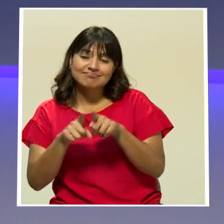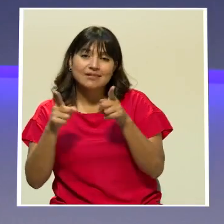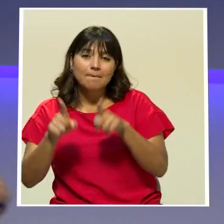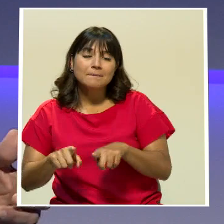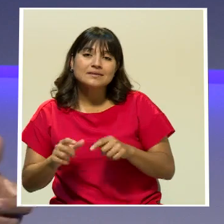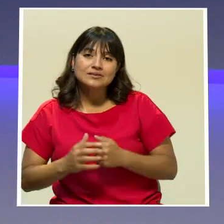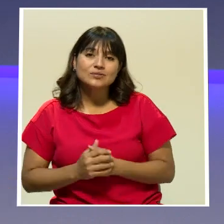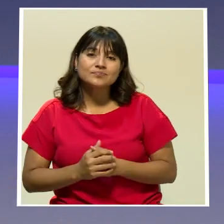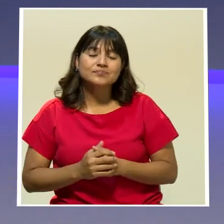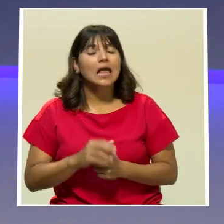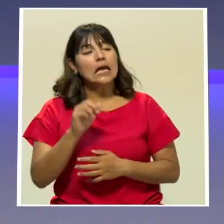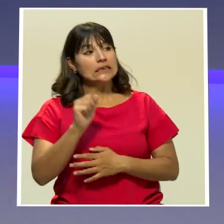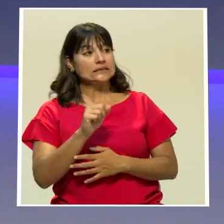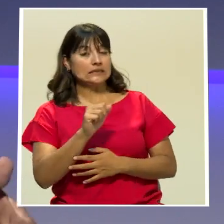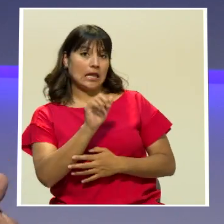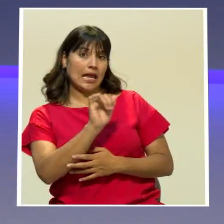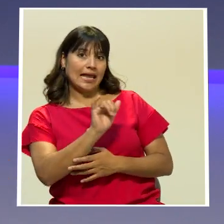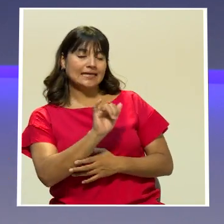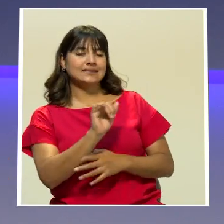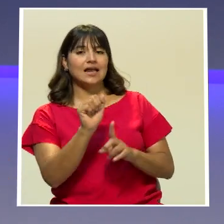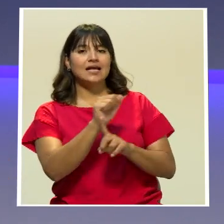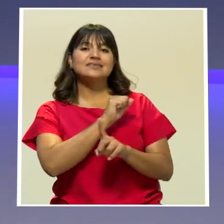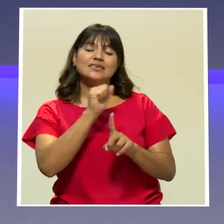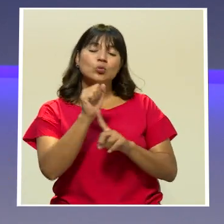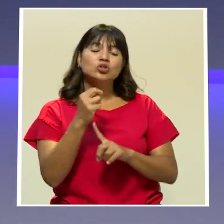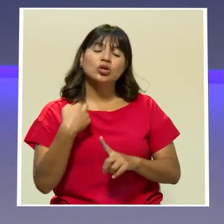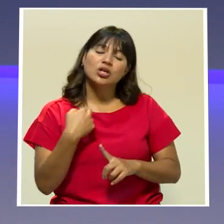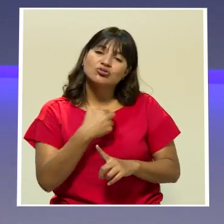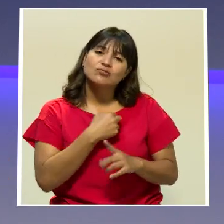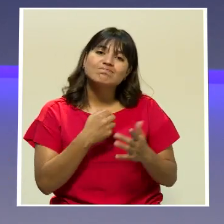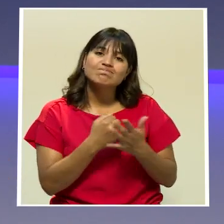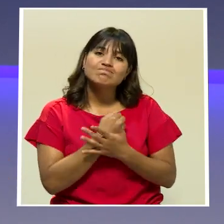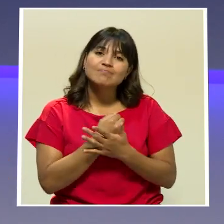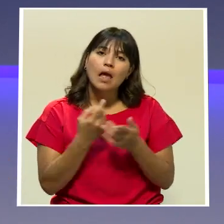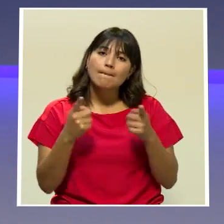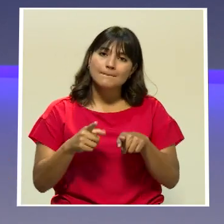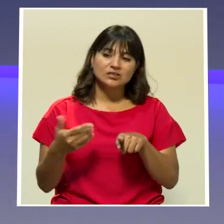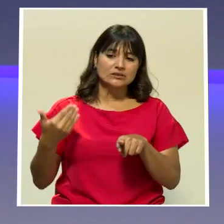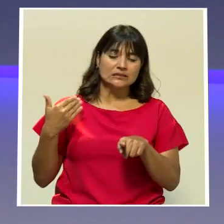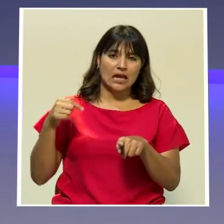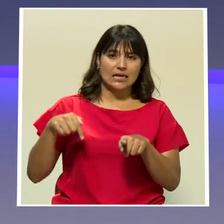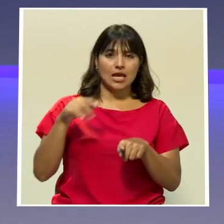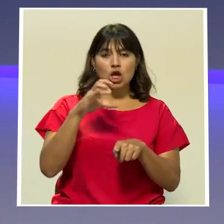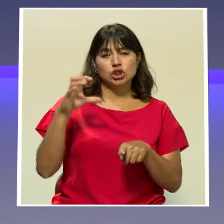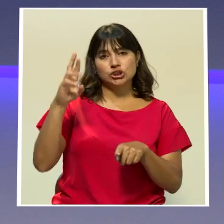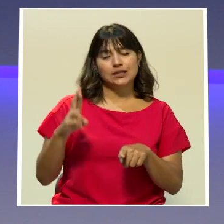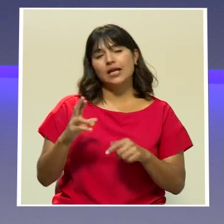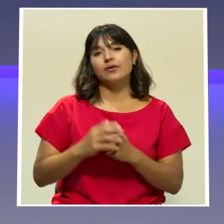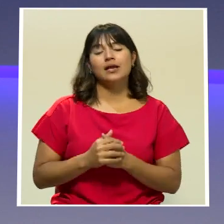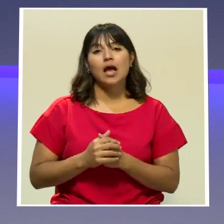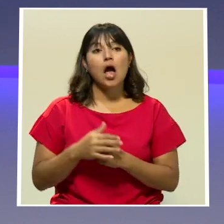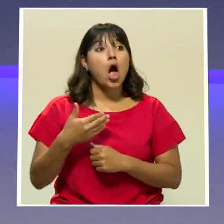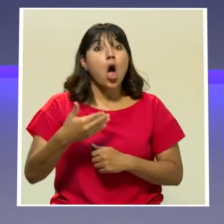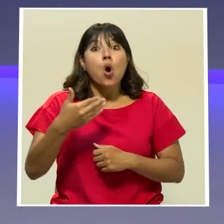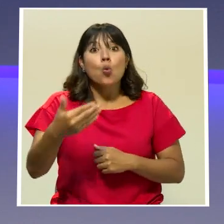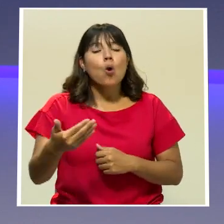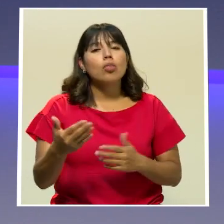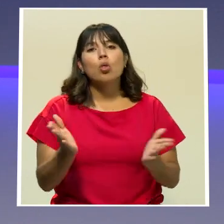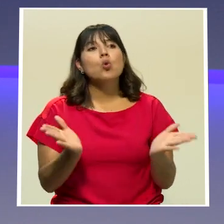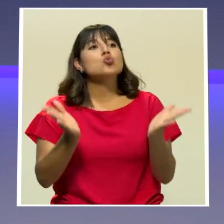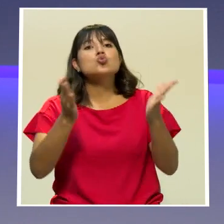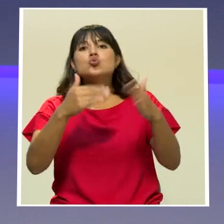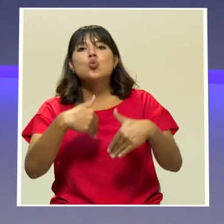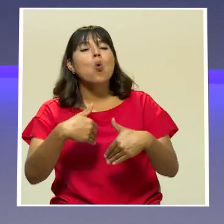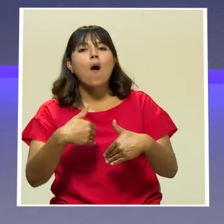poco los escenarios que lamentablemente vivimos hace pocas semanas. Es decir, cuando no hay la posibilidad de administrar